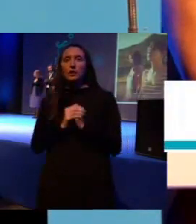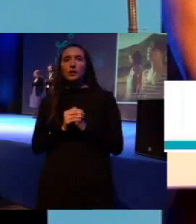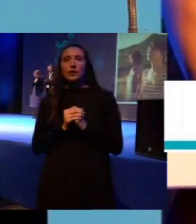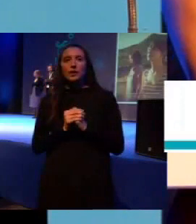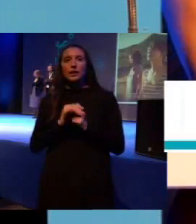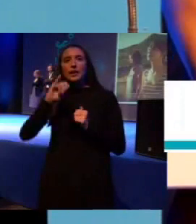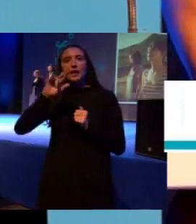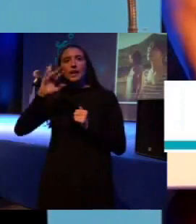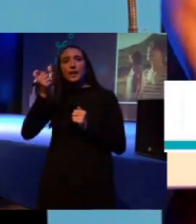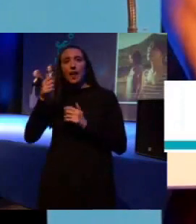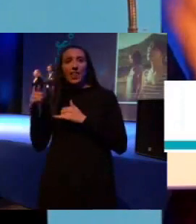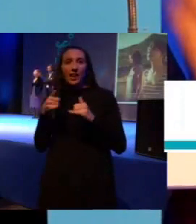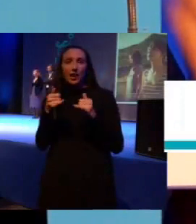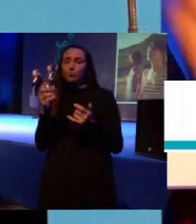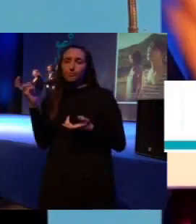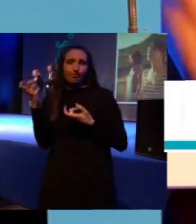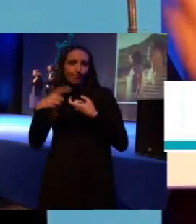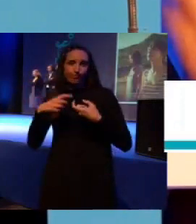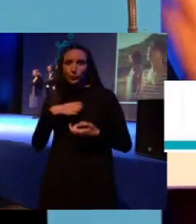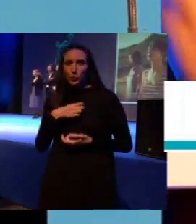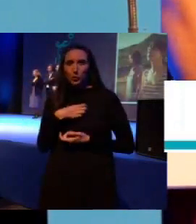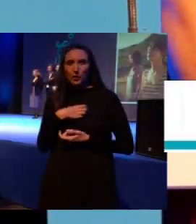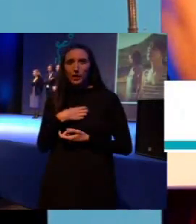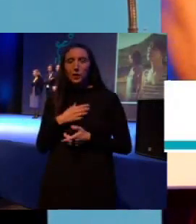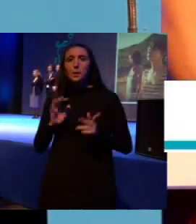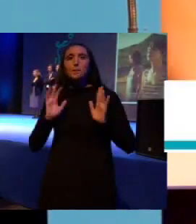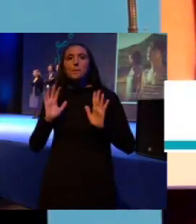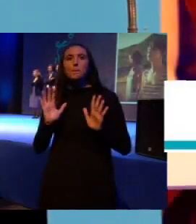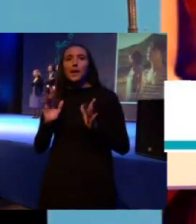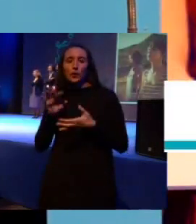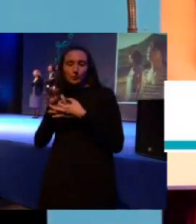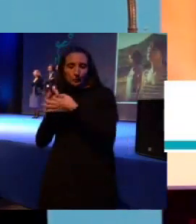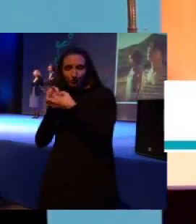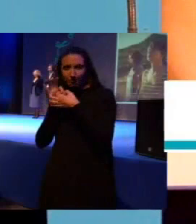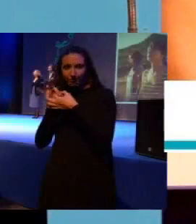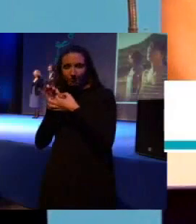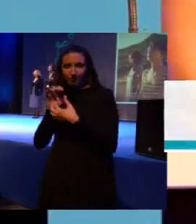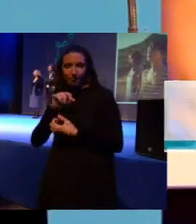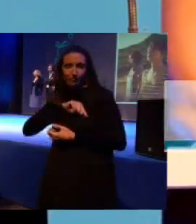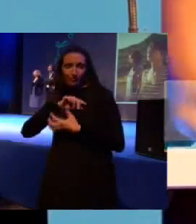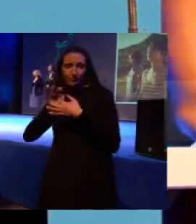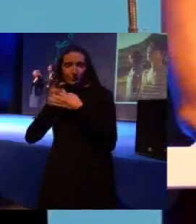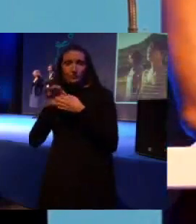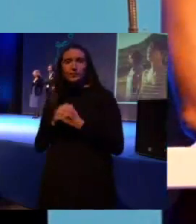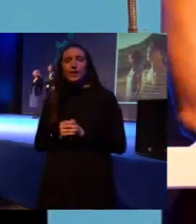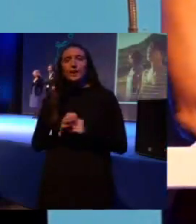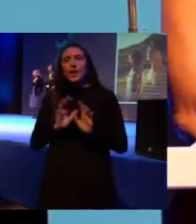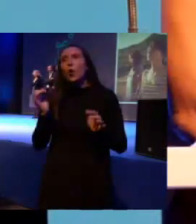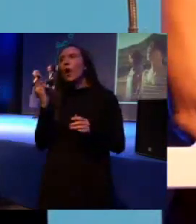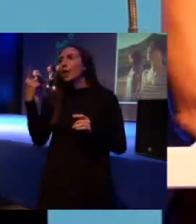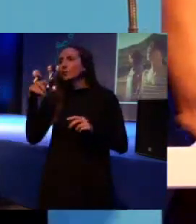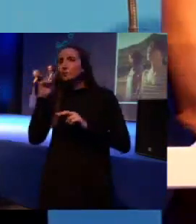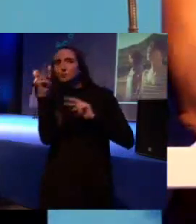Iria del Río no ha podido estar aquí hoy, pero la sentimos muy cerquita y nada, que ojalá lo